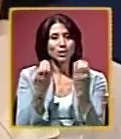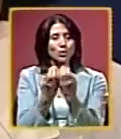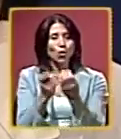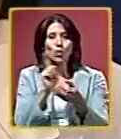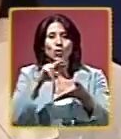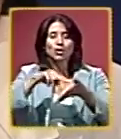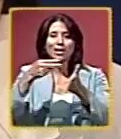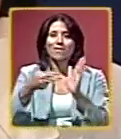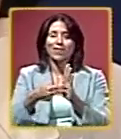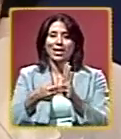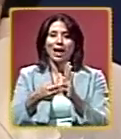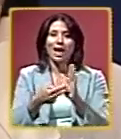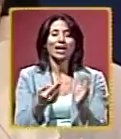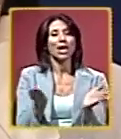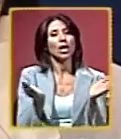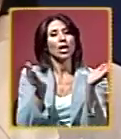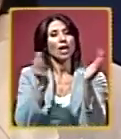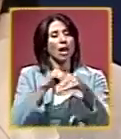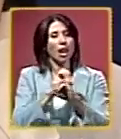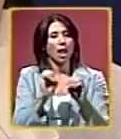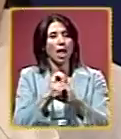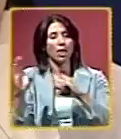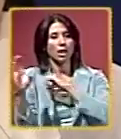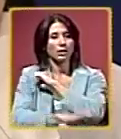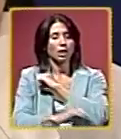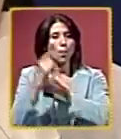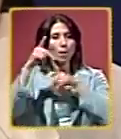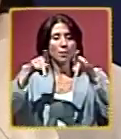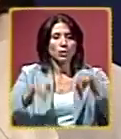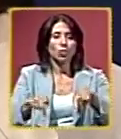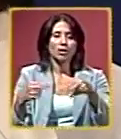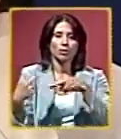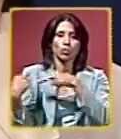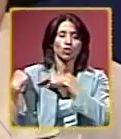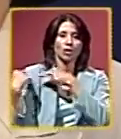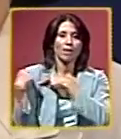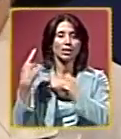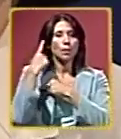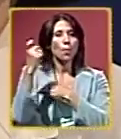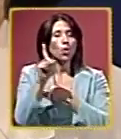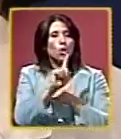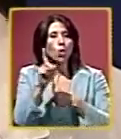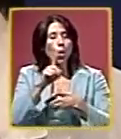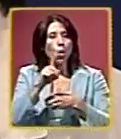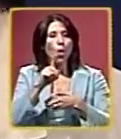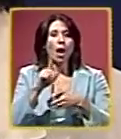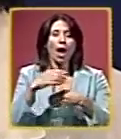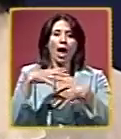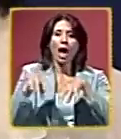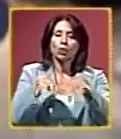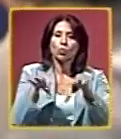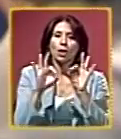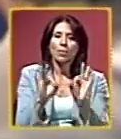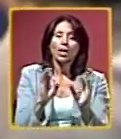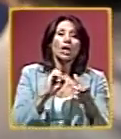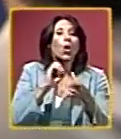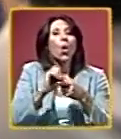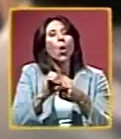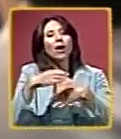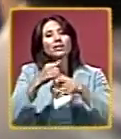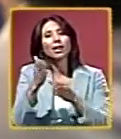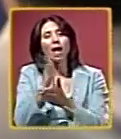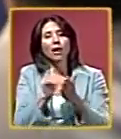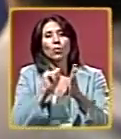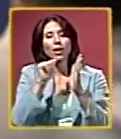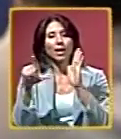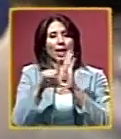haya impunidad para quienes tienen responsabilidad por no haber actuado con debida diligencia o por haber cometido un hecho ilícito.